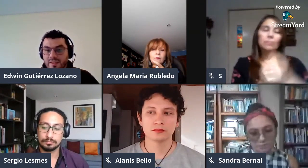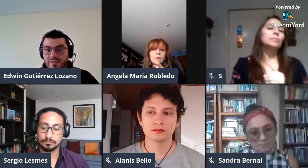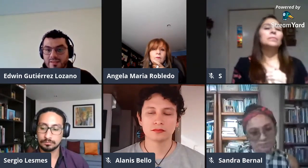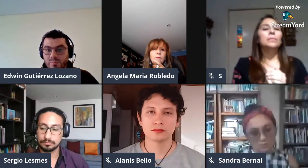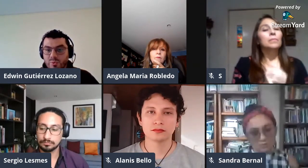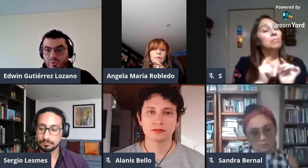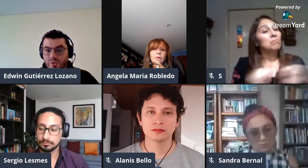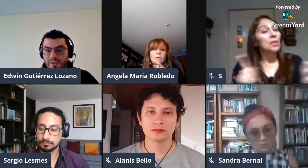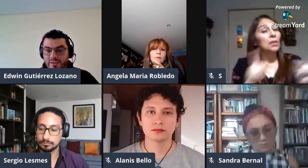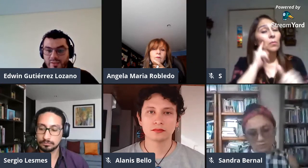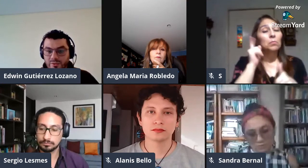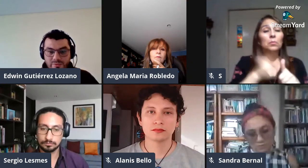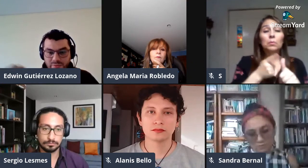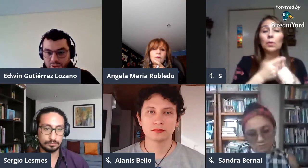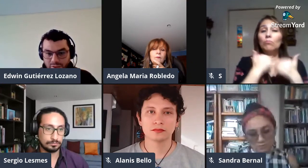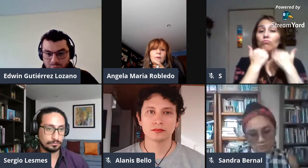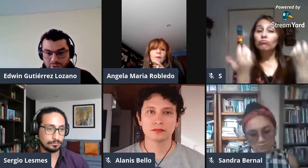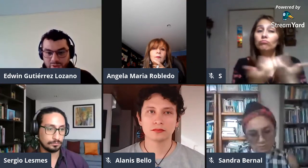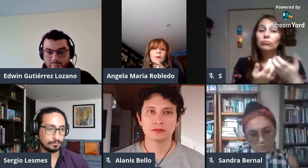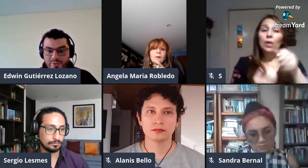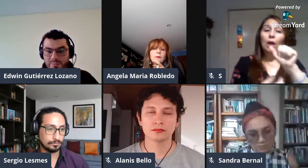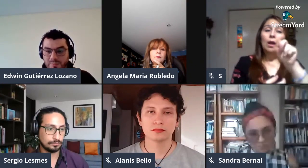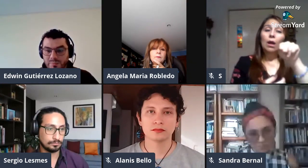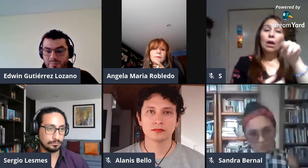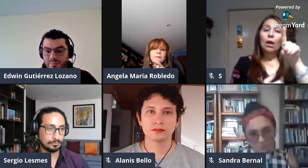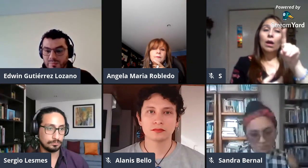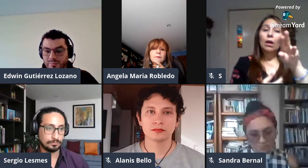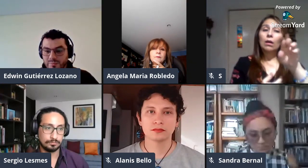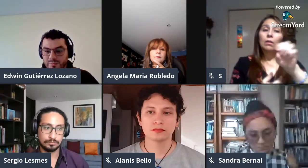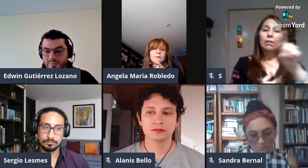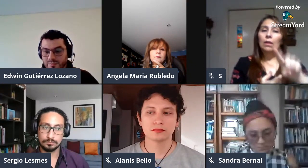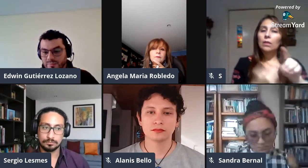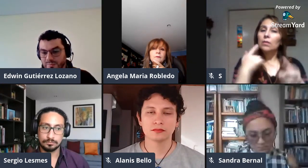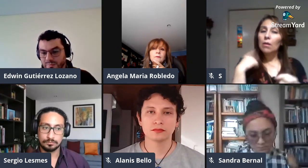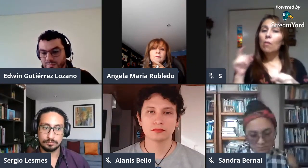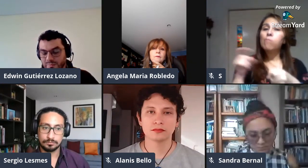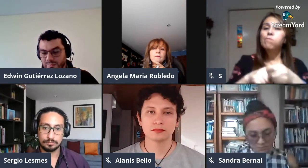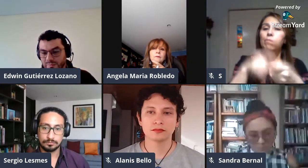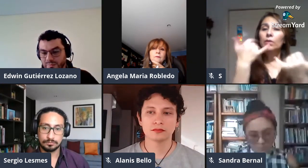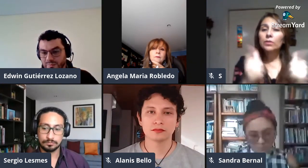sé si Andrés ya se pudo conectar o seguimos dándole paso.